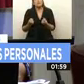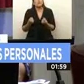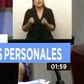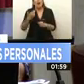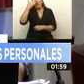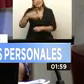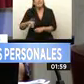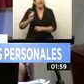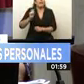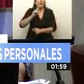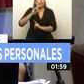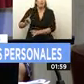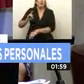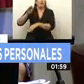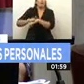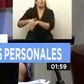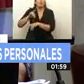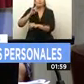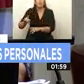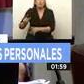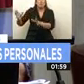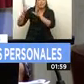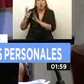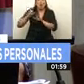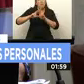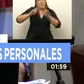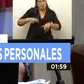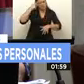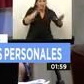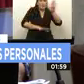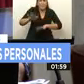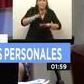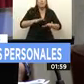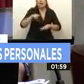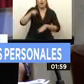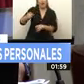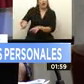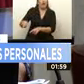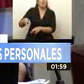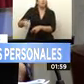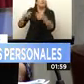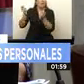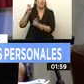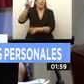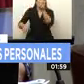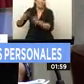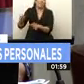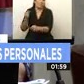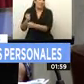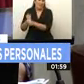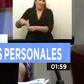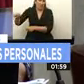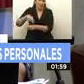espaldas de los trabajadores las que soportaron el peso de estas políticas de represión de demanda para combatir la inflación que el